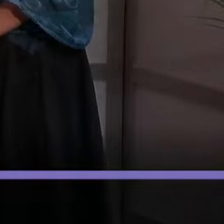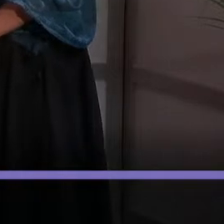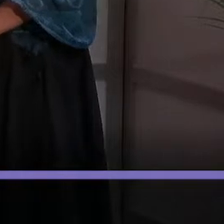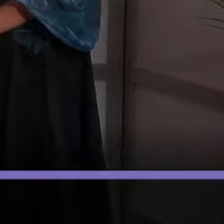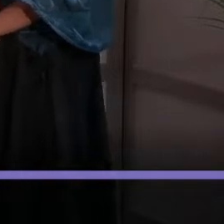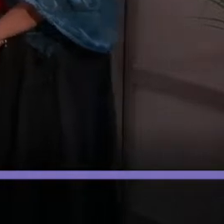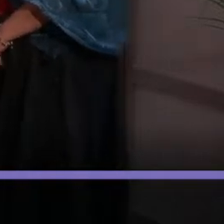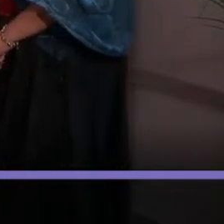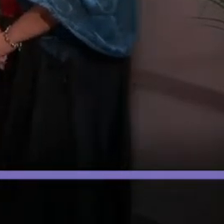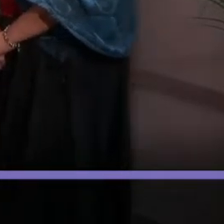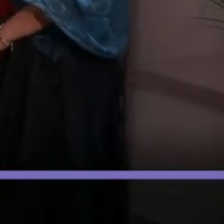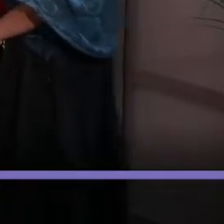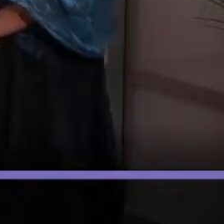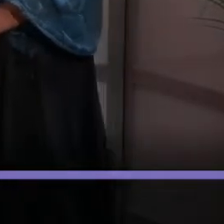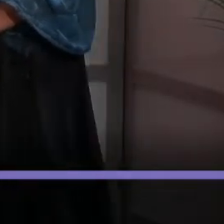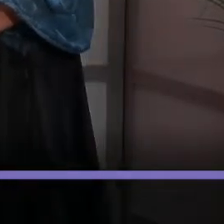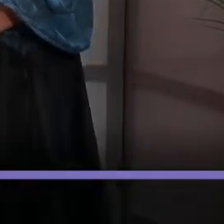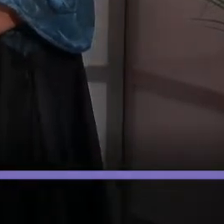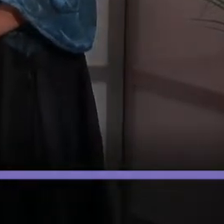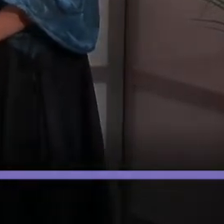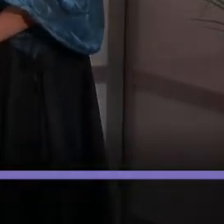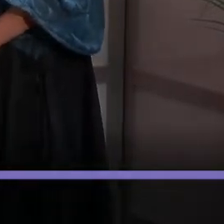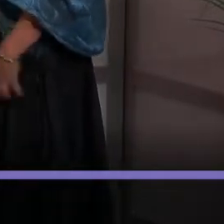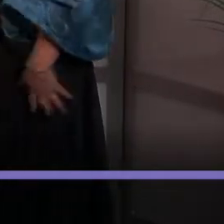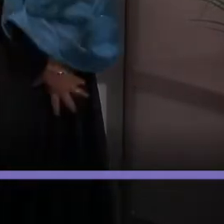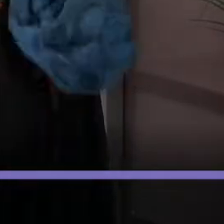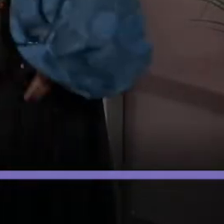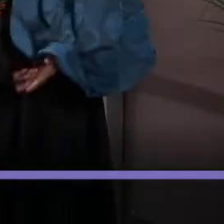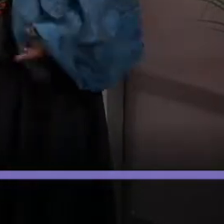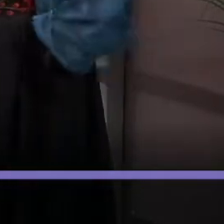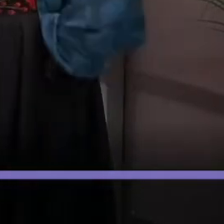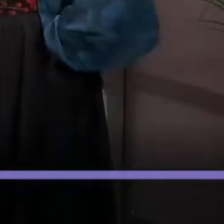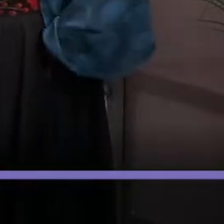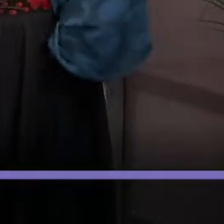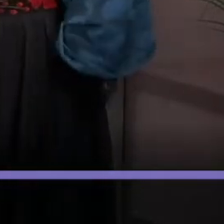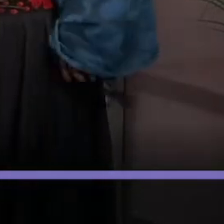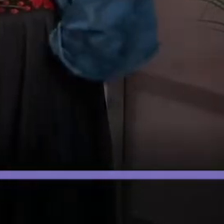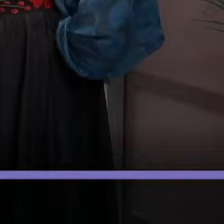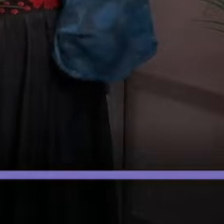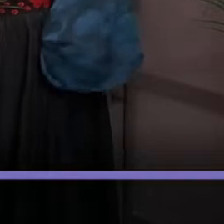es posible, pero así es. Es a lo contrario de nosotros.